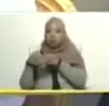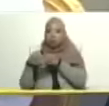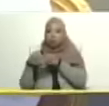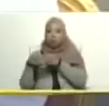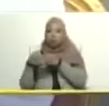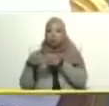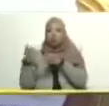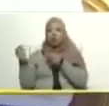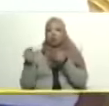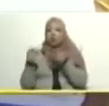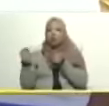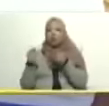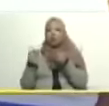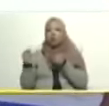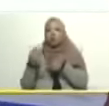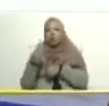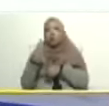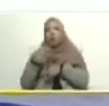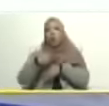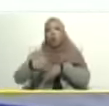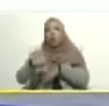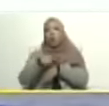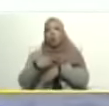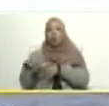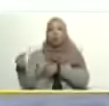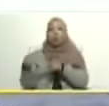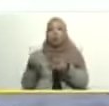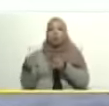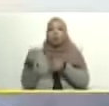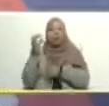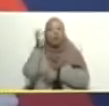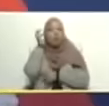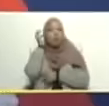porque han conversado casi 4 horas sin parar.